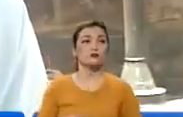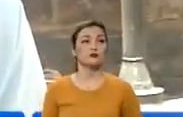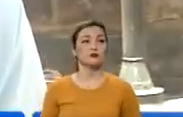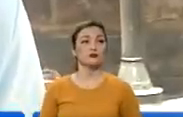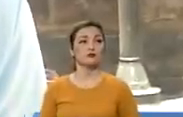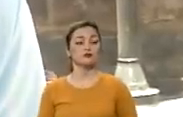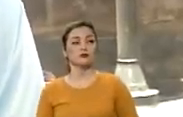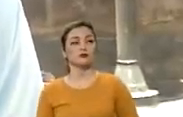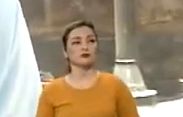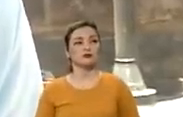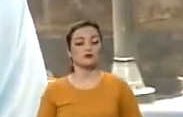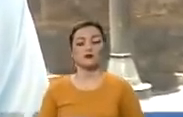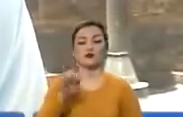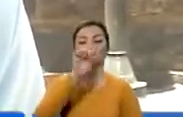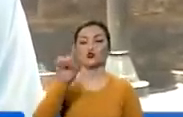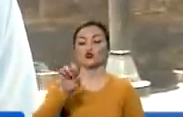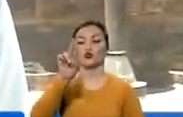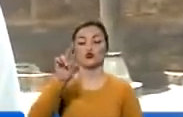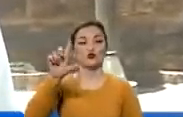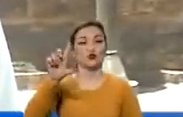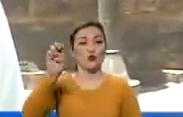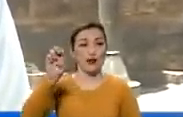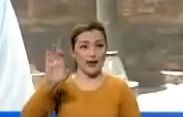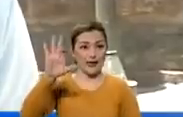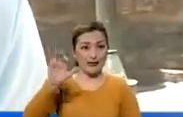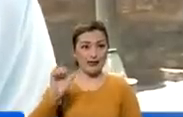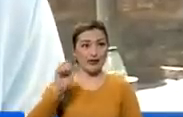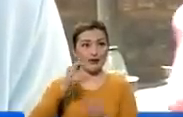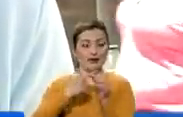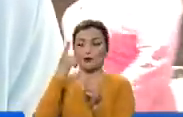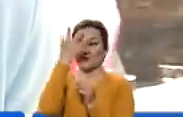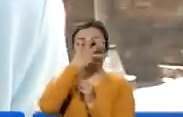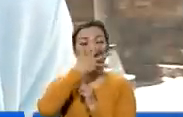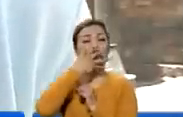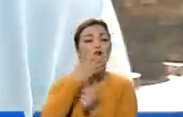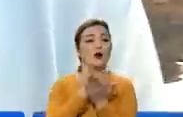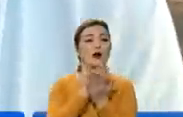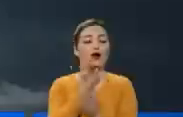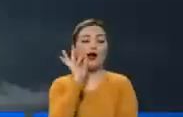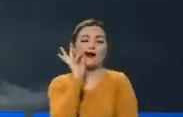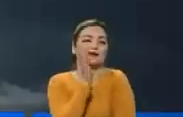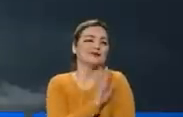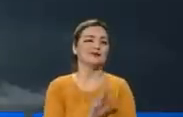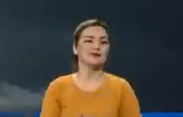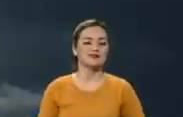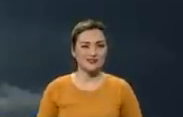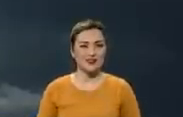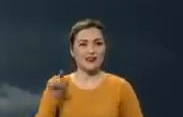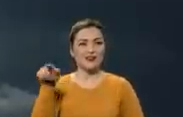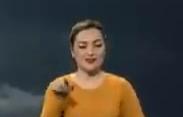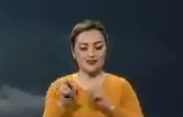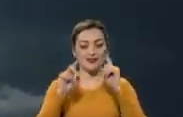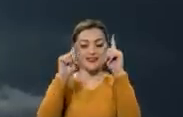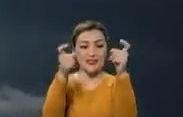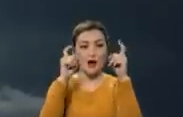en Zuleta, creen que Quito es muy lindo y que la comida es fantástica. Ahora la campaña